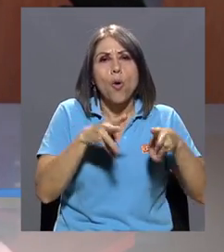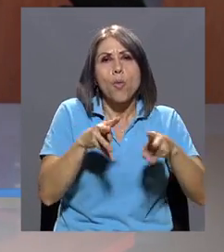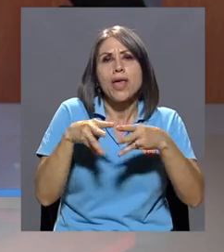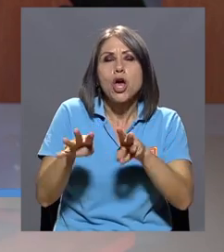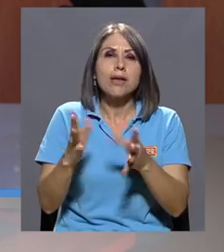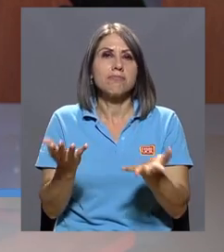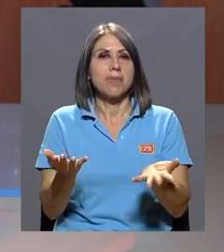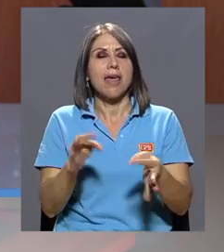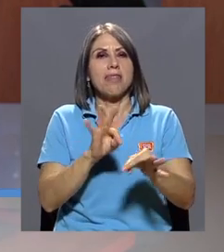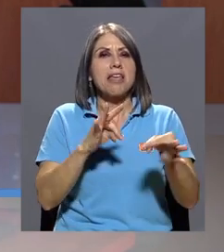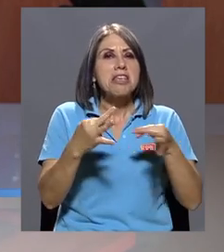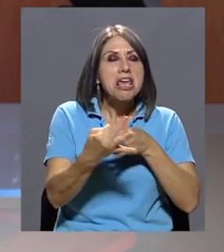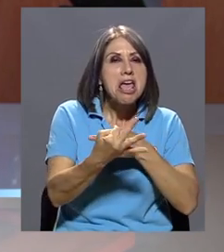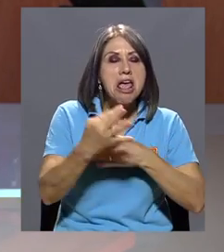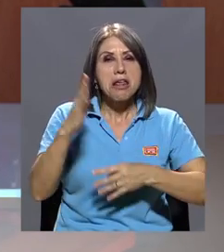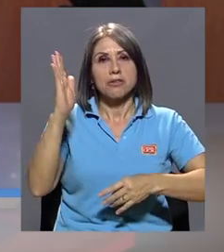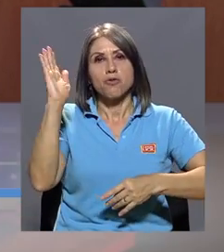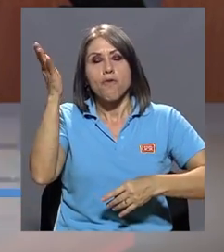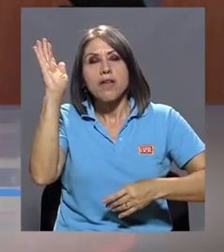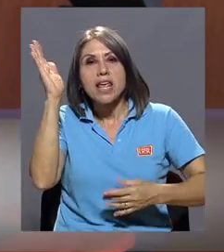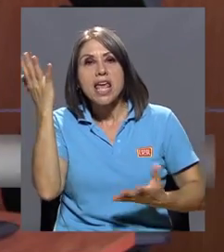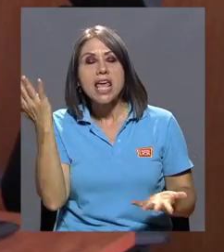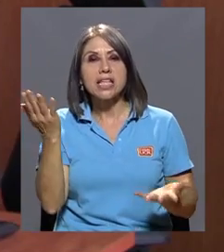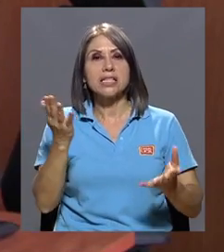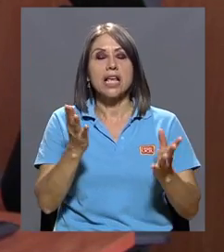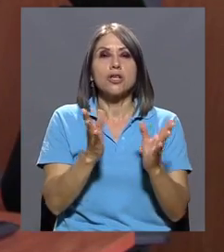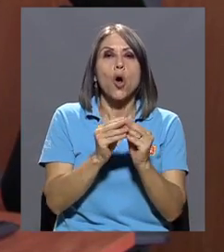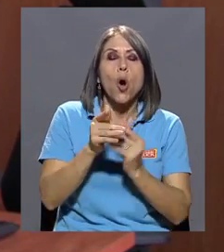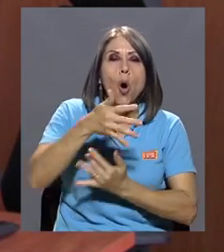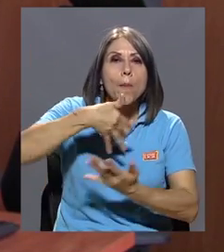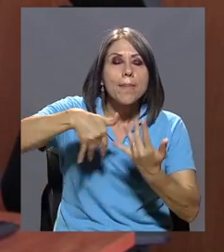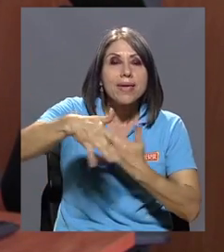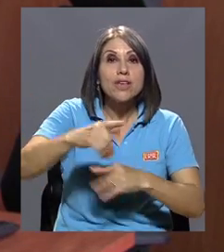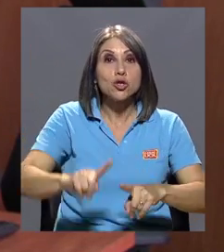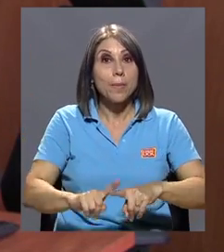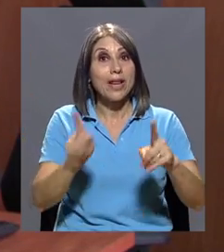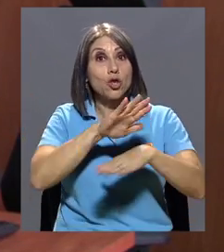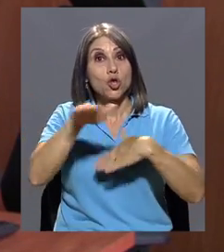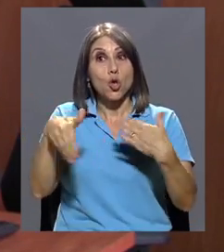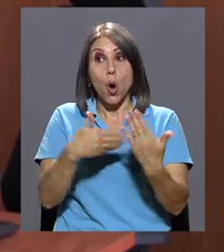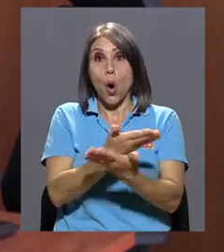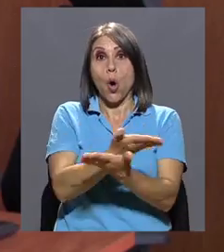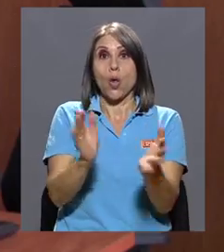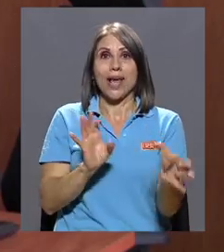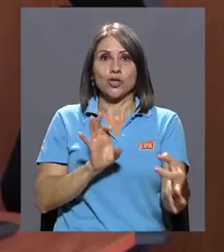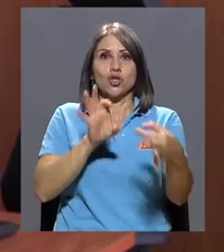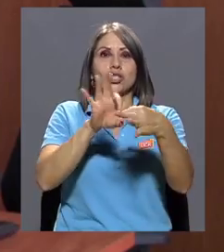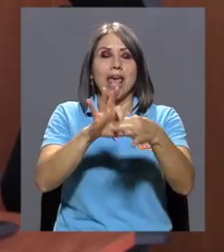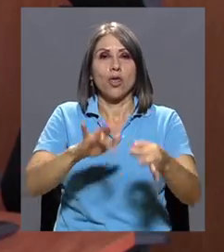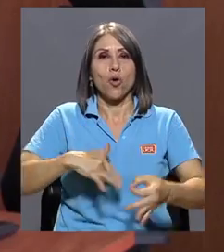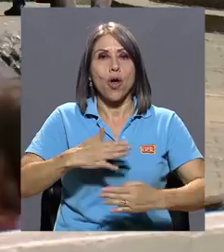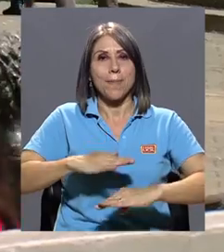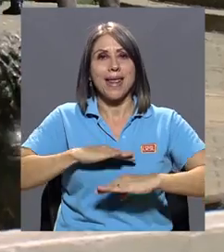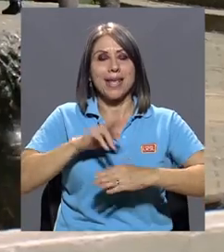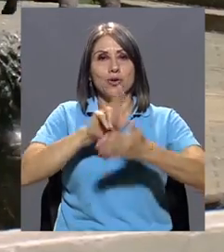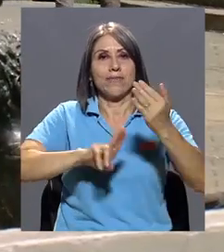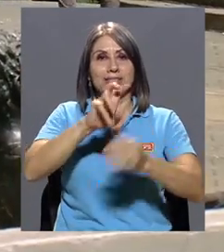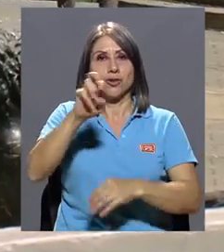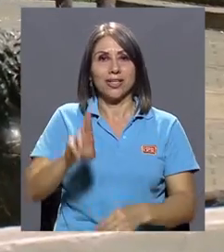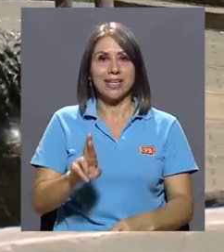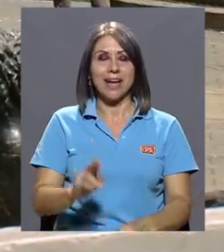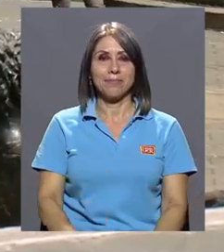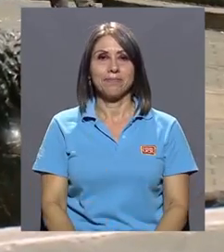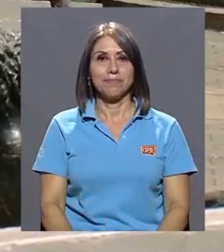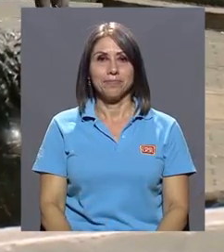metodologías, talleres, conferencias, convivios, pero todo asociado al bienestar en la Universidad de Costa